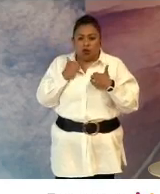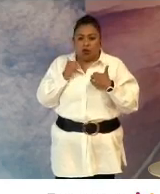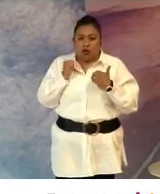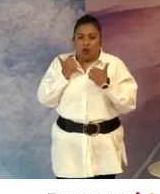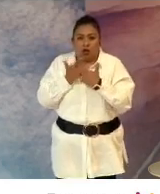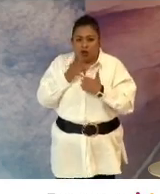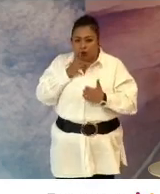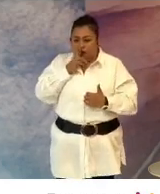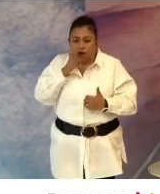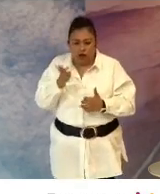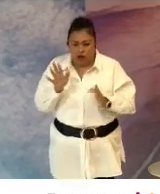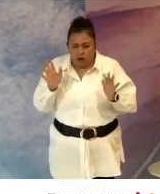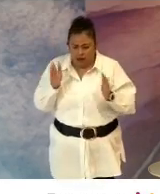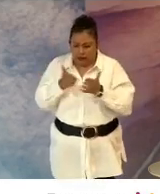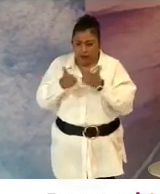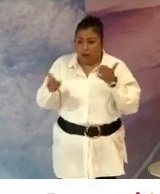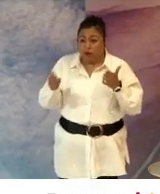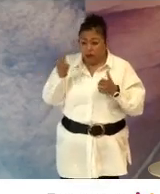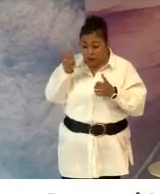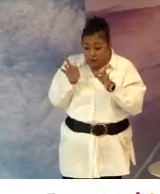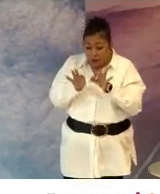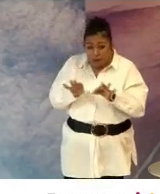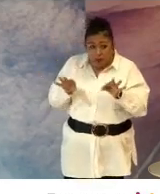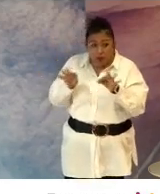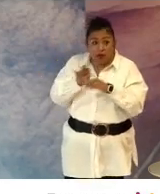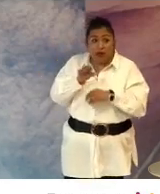y acercarnos a la fuente